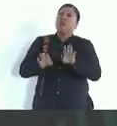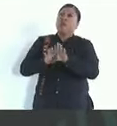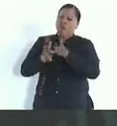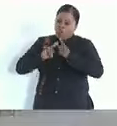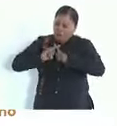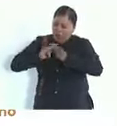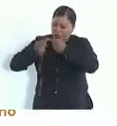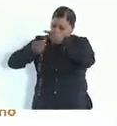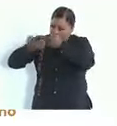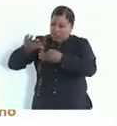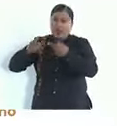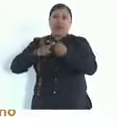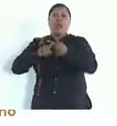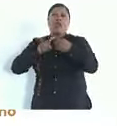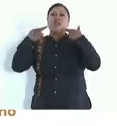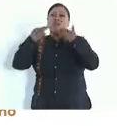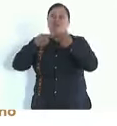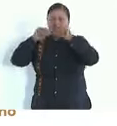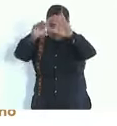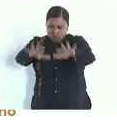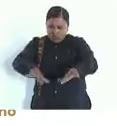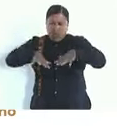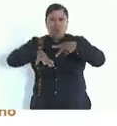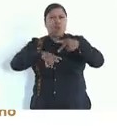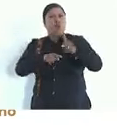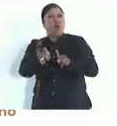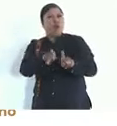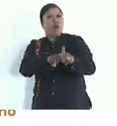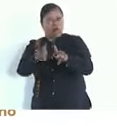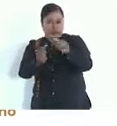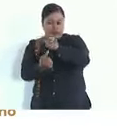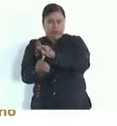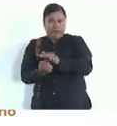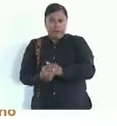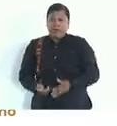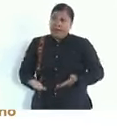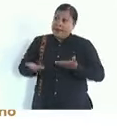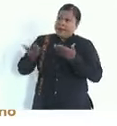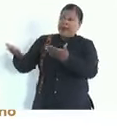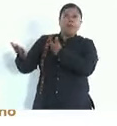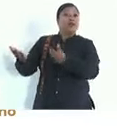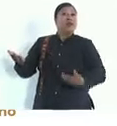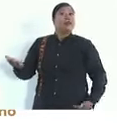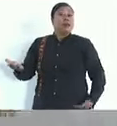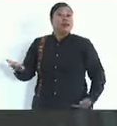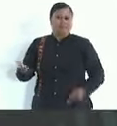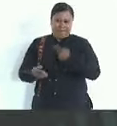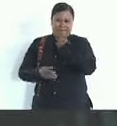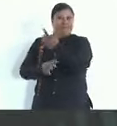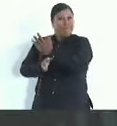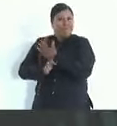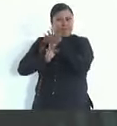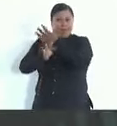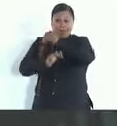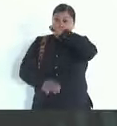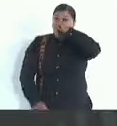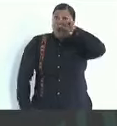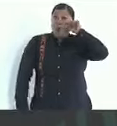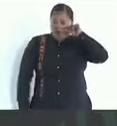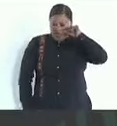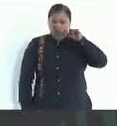ante sus asambleas comunitarias. Señor presidente, como usted ha dicho, Juárez